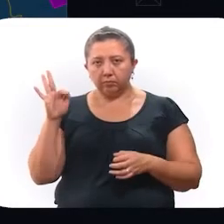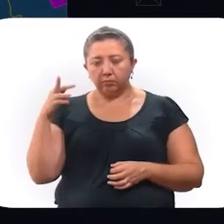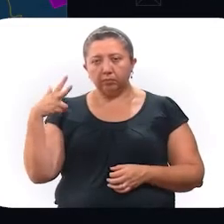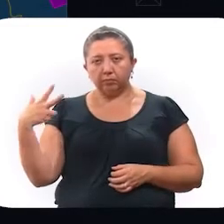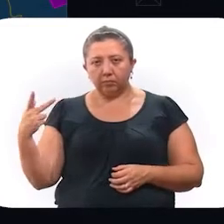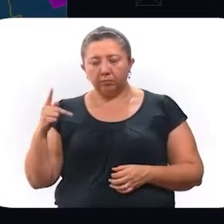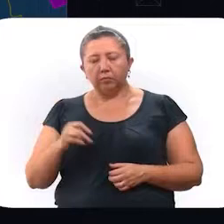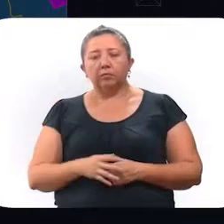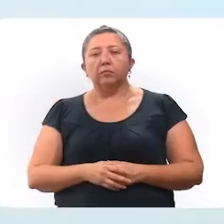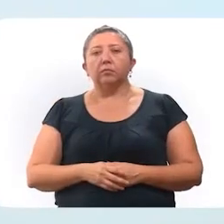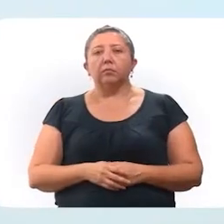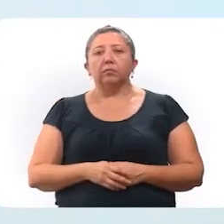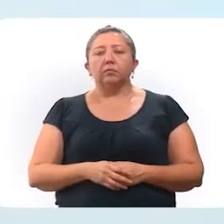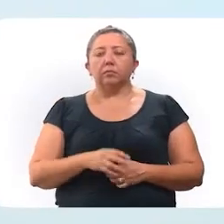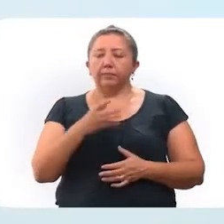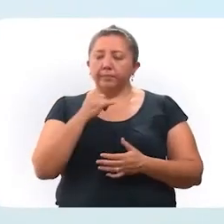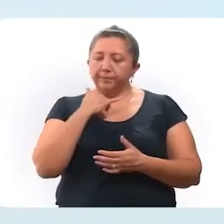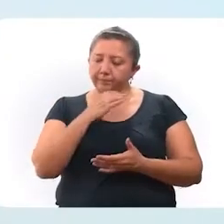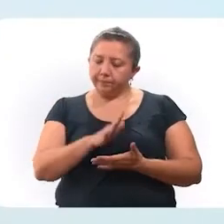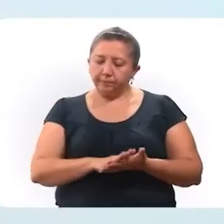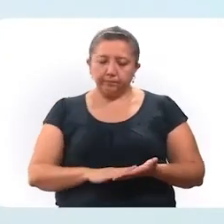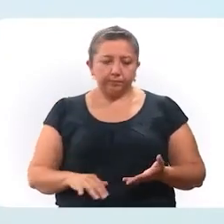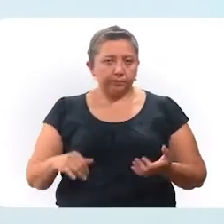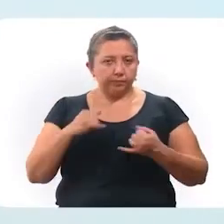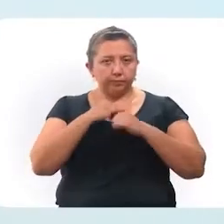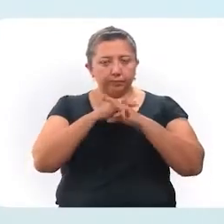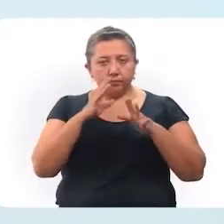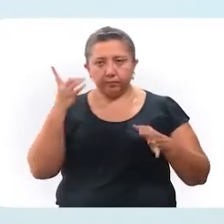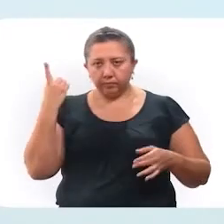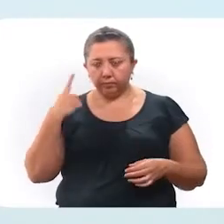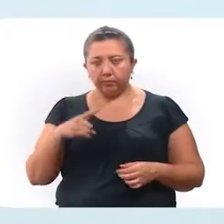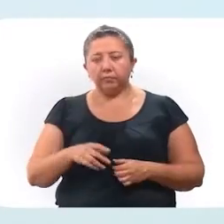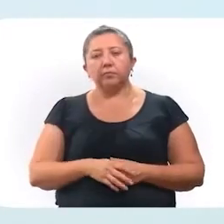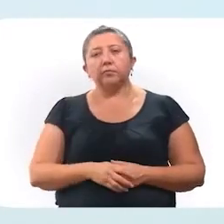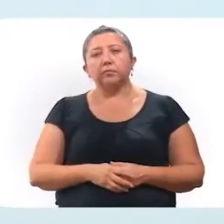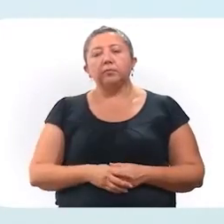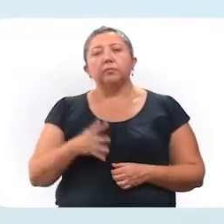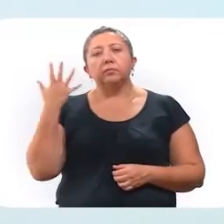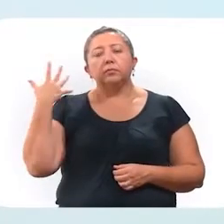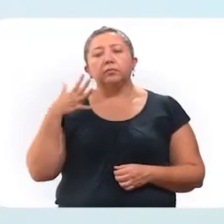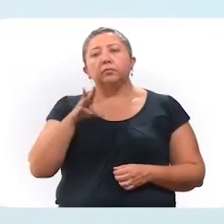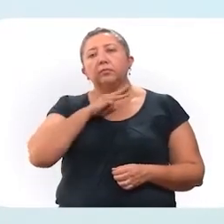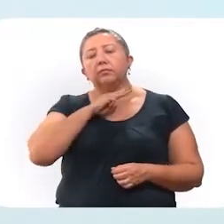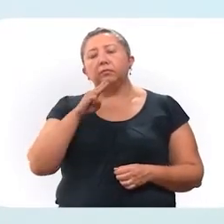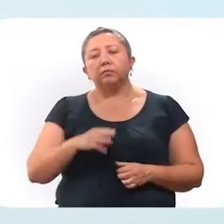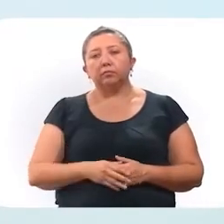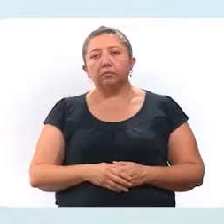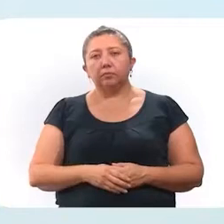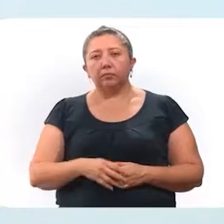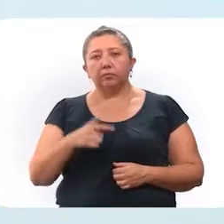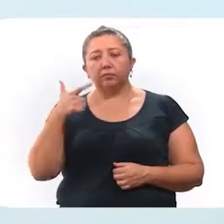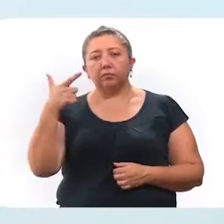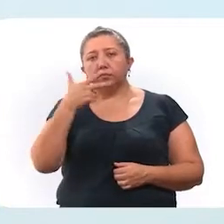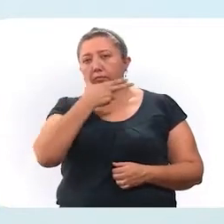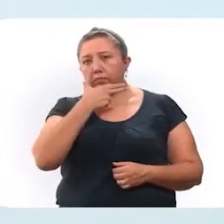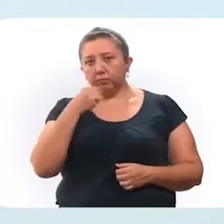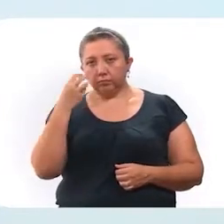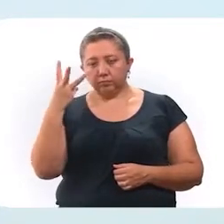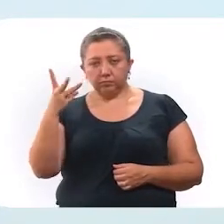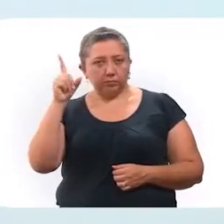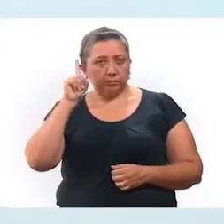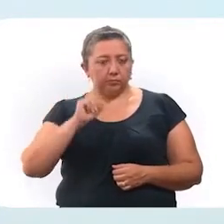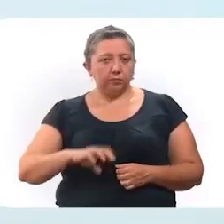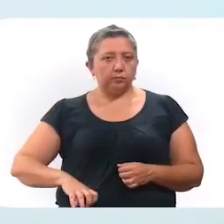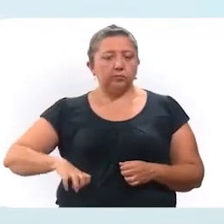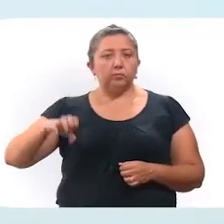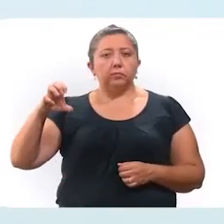15.848 en la zona poniente. Lamentablemente en este parte médico informamos de 10 fallecimientos, 7 hombres y 3